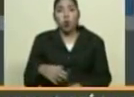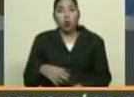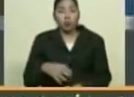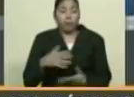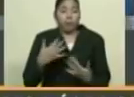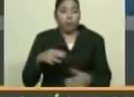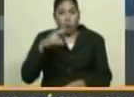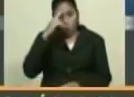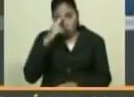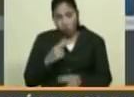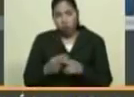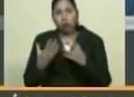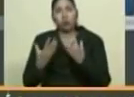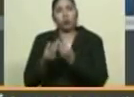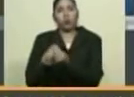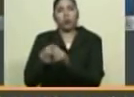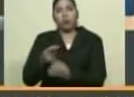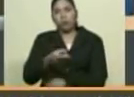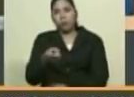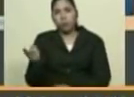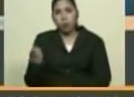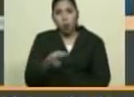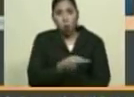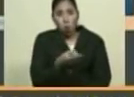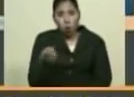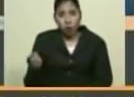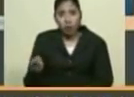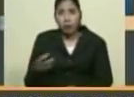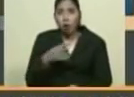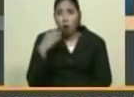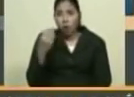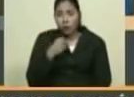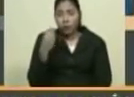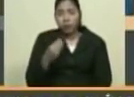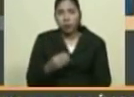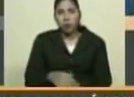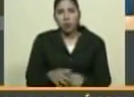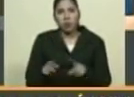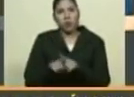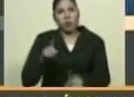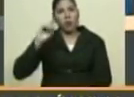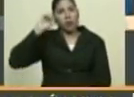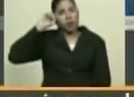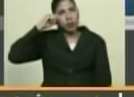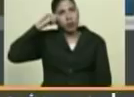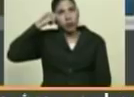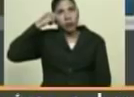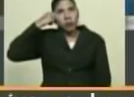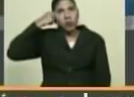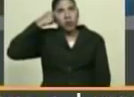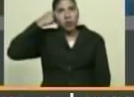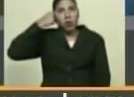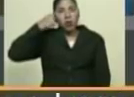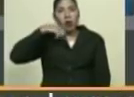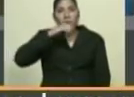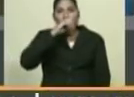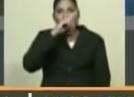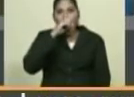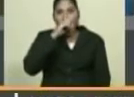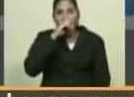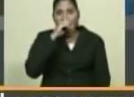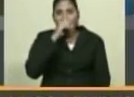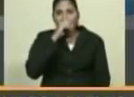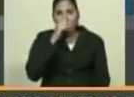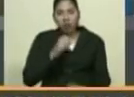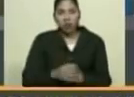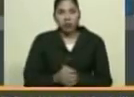Chávez. No permitan, repitan donde puedan quién es Hugo Chávez, para que los más pequeños no